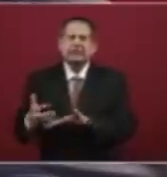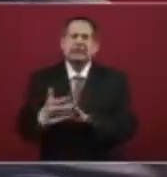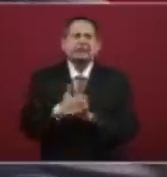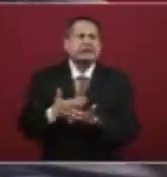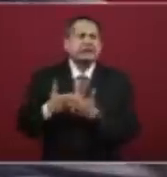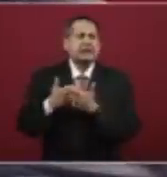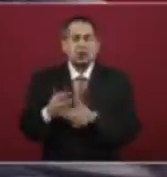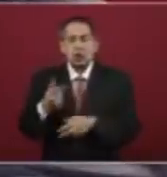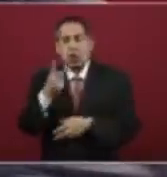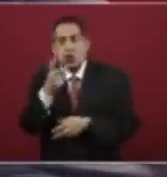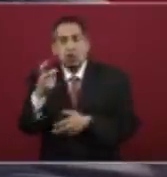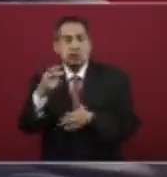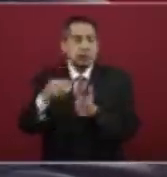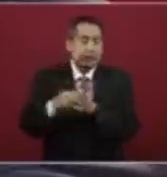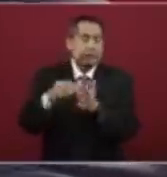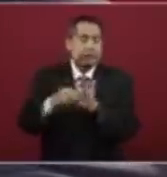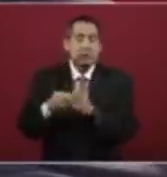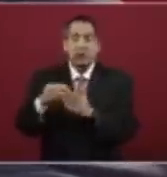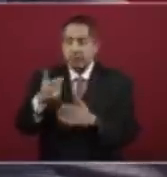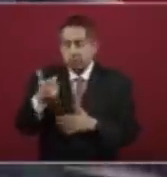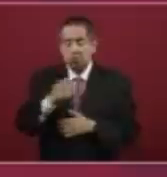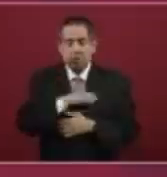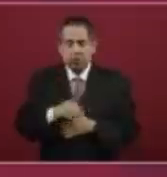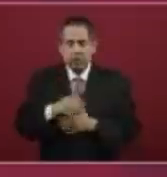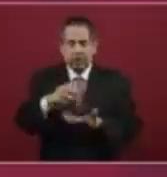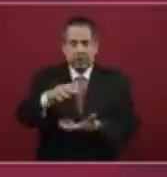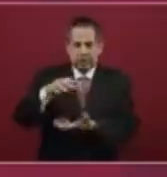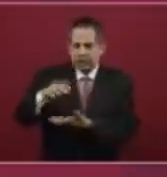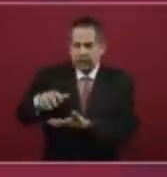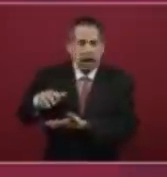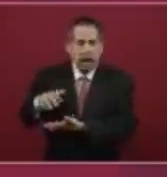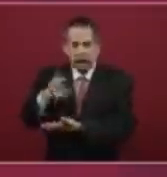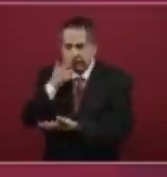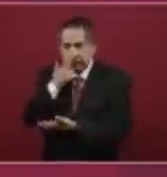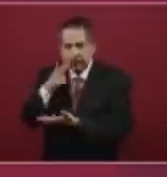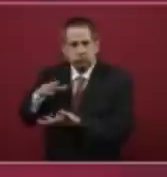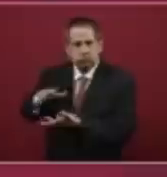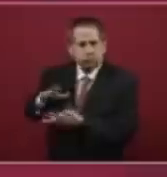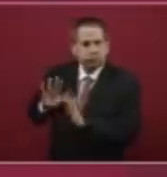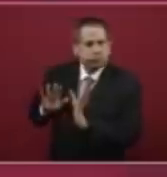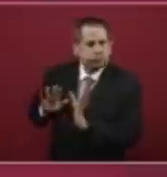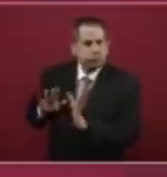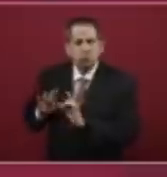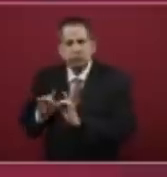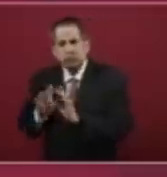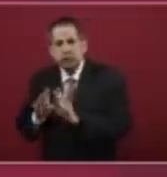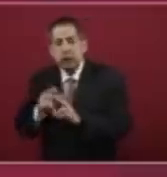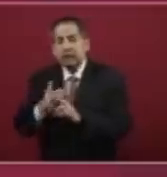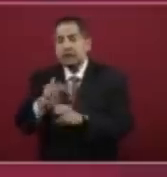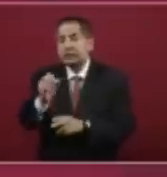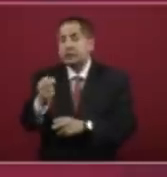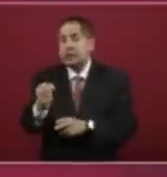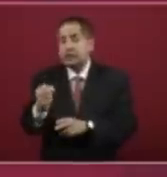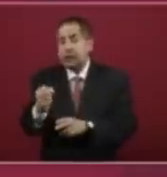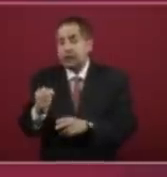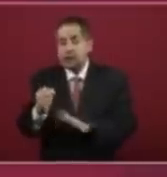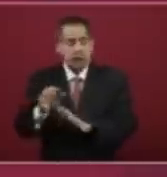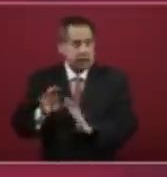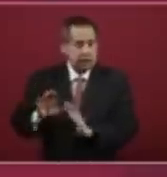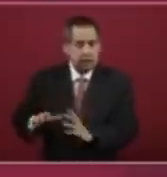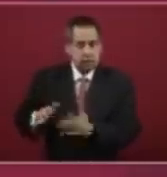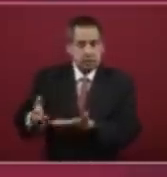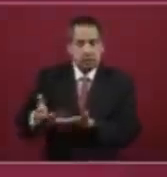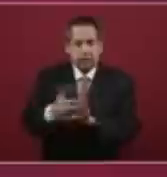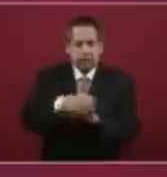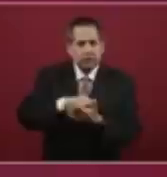unos 200,000 millones de pesos, que los vamos a tener ahí hasta septiembre, se van a